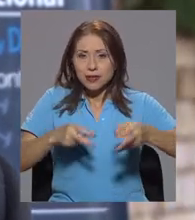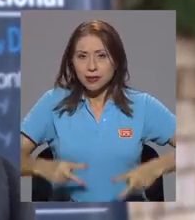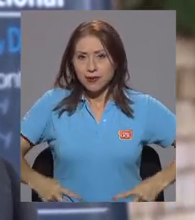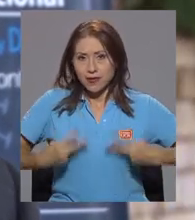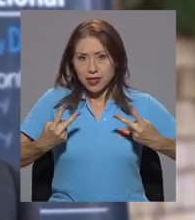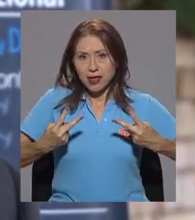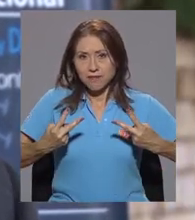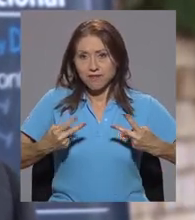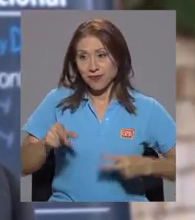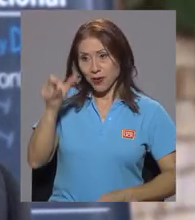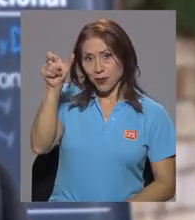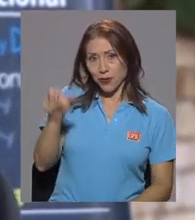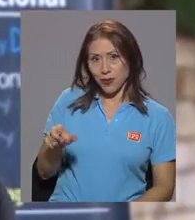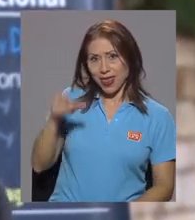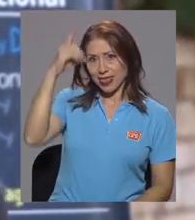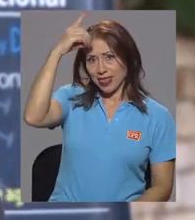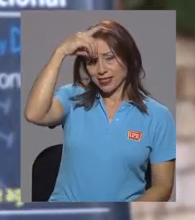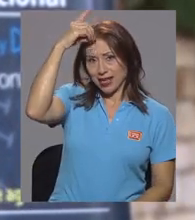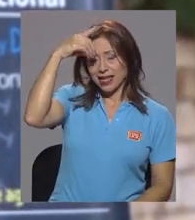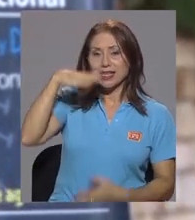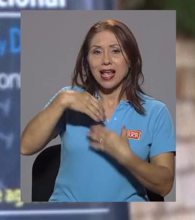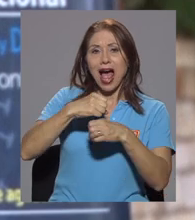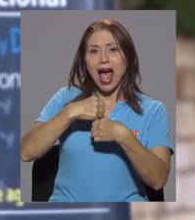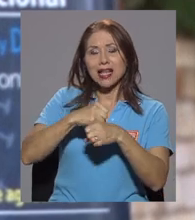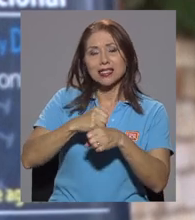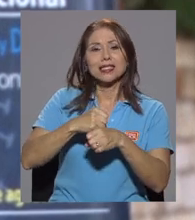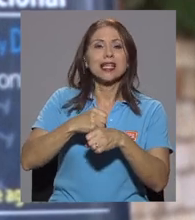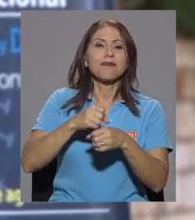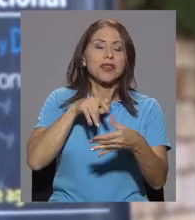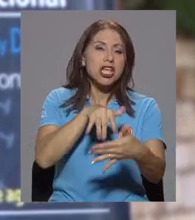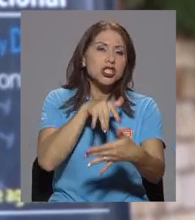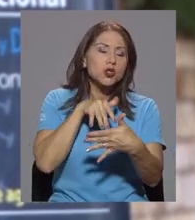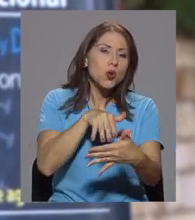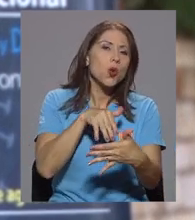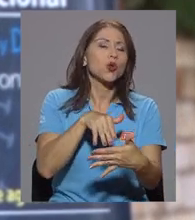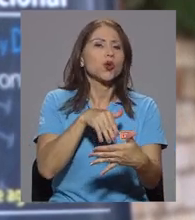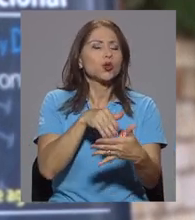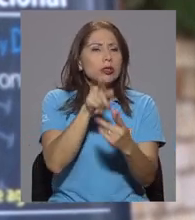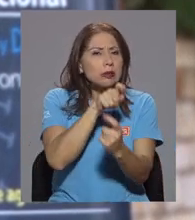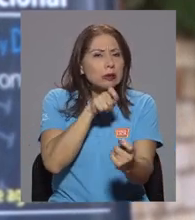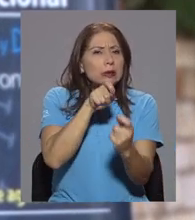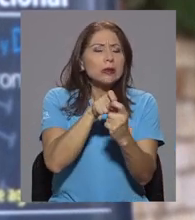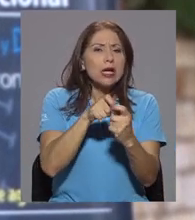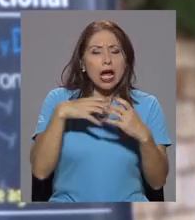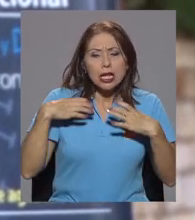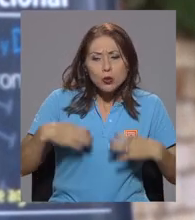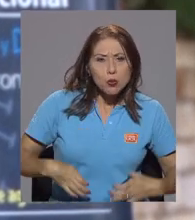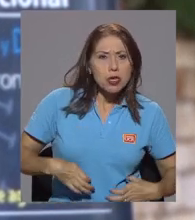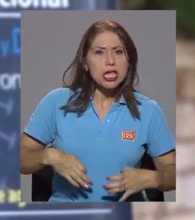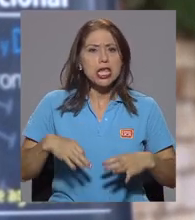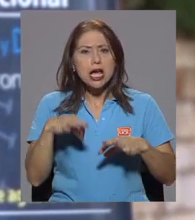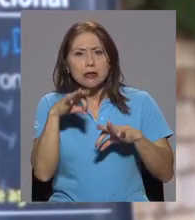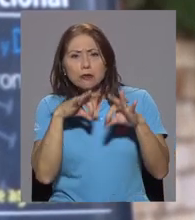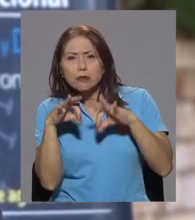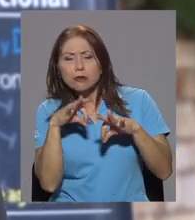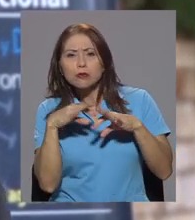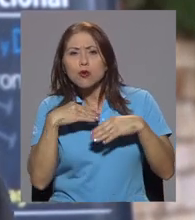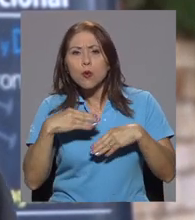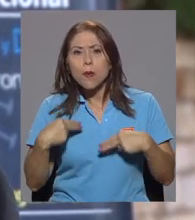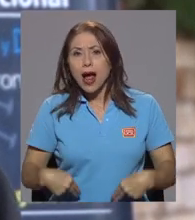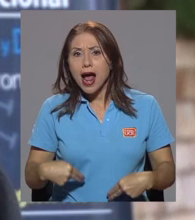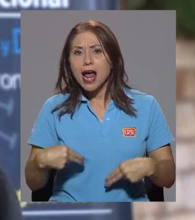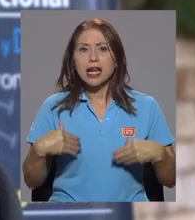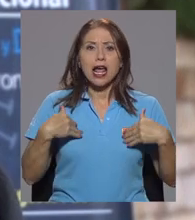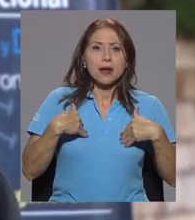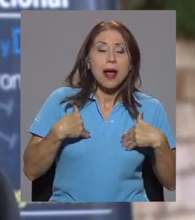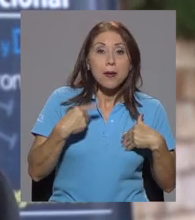hace estudios detallados de anatomía y fisiología humana y animal para ver que la sangre